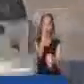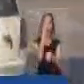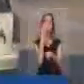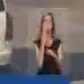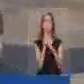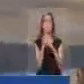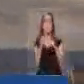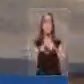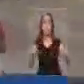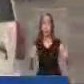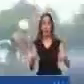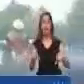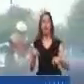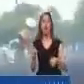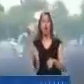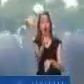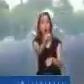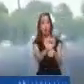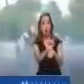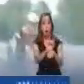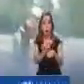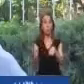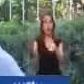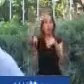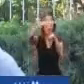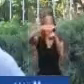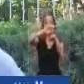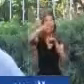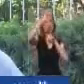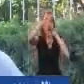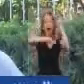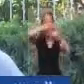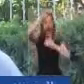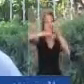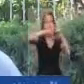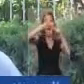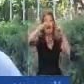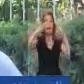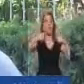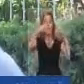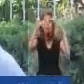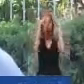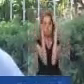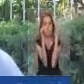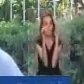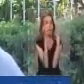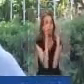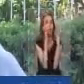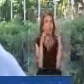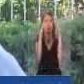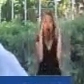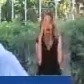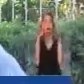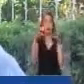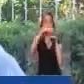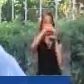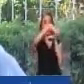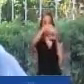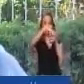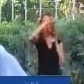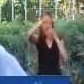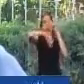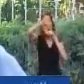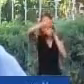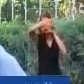cayó producto de una carga que no estaba bien sujeta. Que no se amarró bien la carga o no se estivó. Estivó significa distribución,